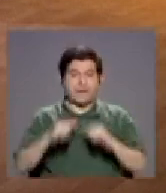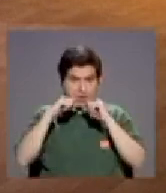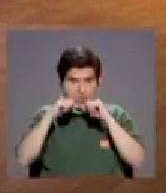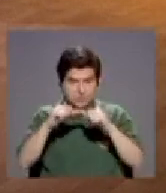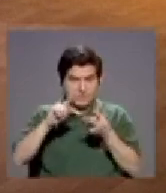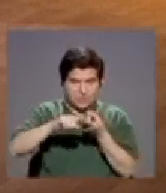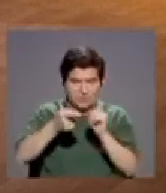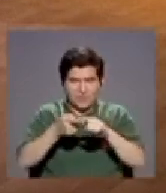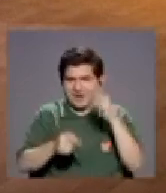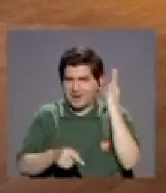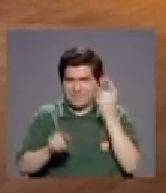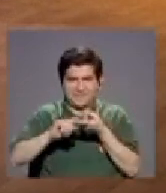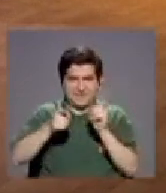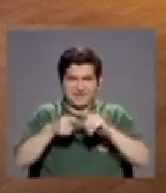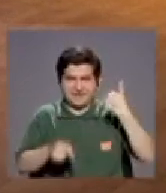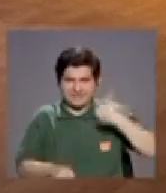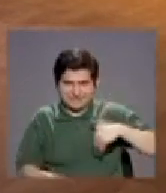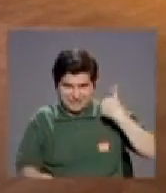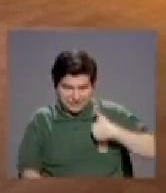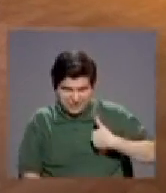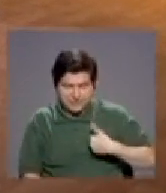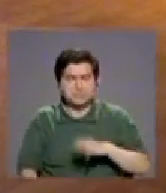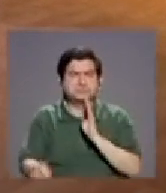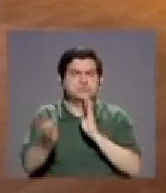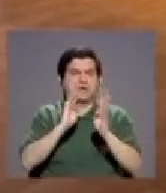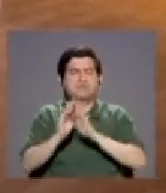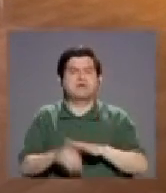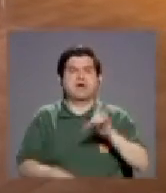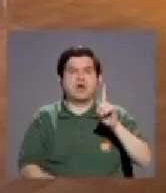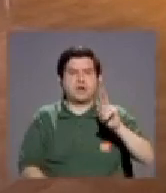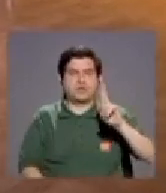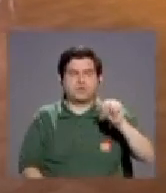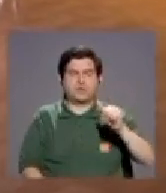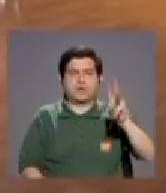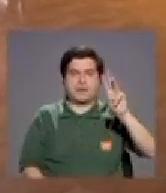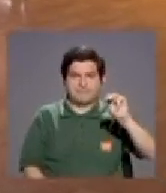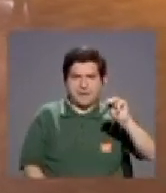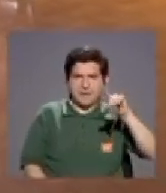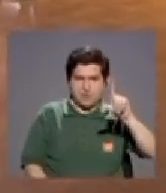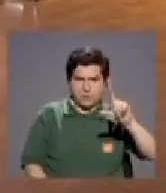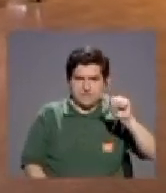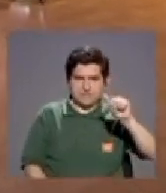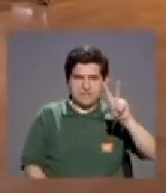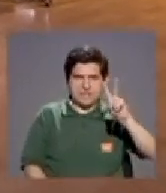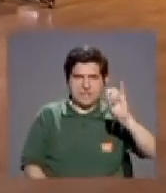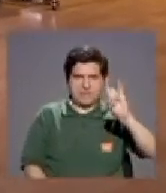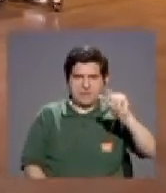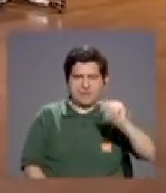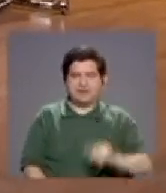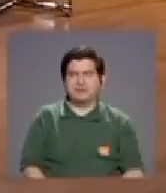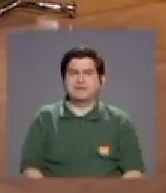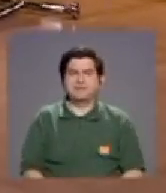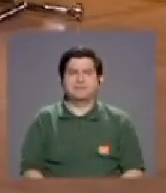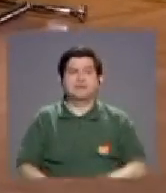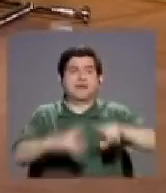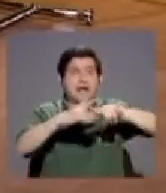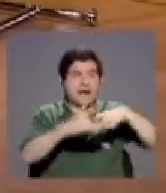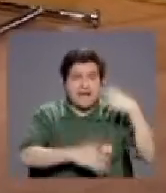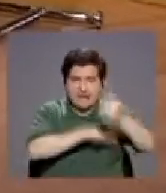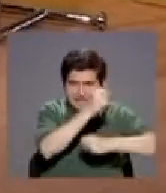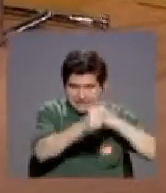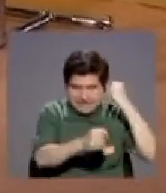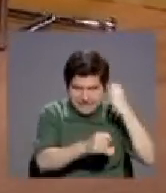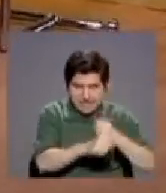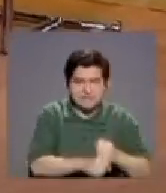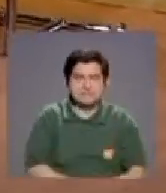Continuamos, amigas y amigos, conversando con la doctora Ávila, y un poco el tema es que para inicio del año